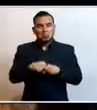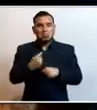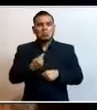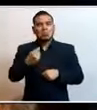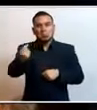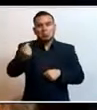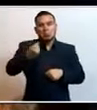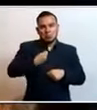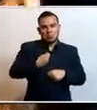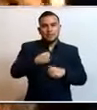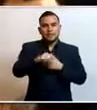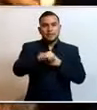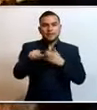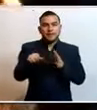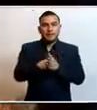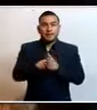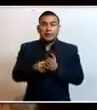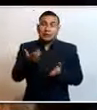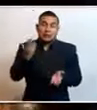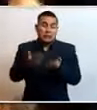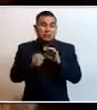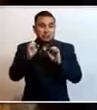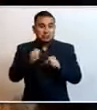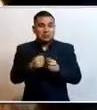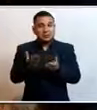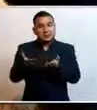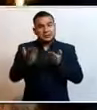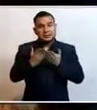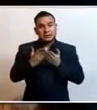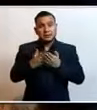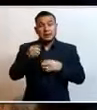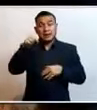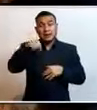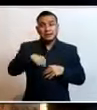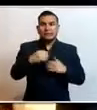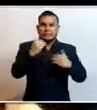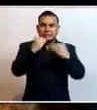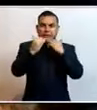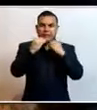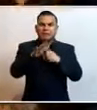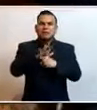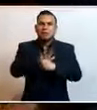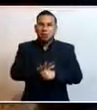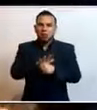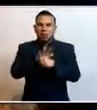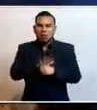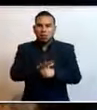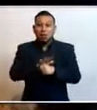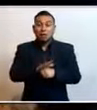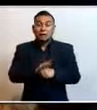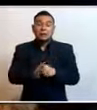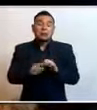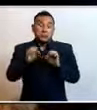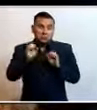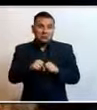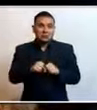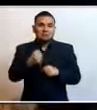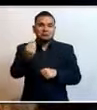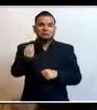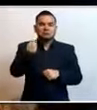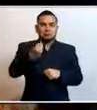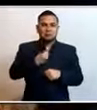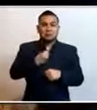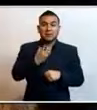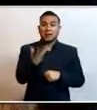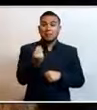fondos. Mejor que nada. Después de que se dijo acá y se les presionó, por lo menos de algo sirvió. Algún